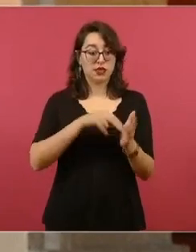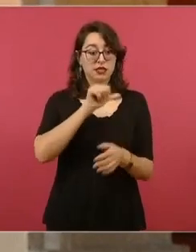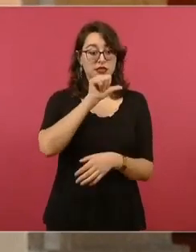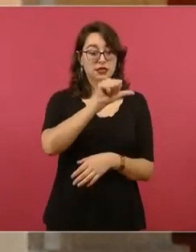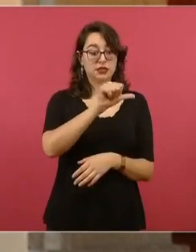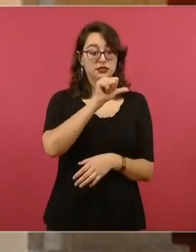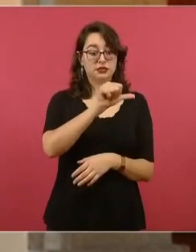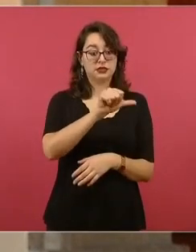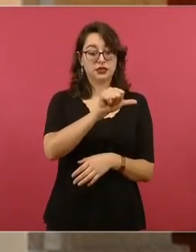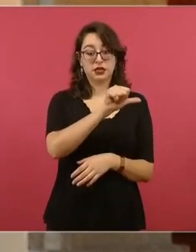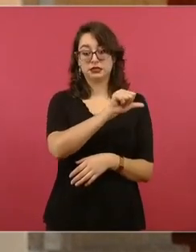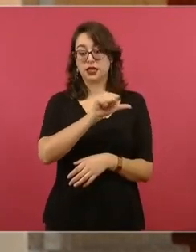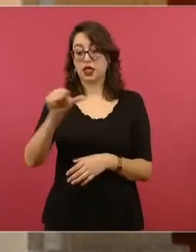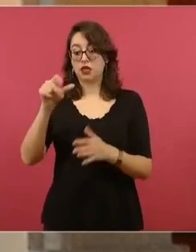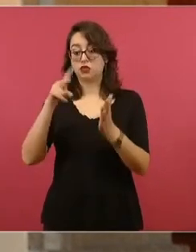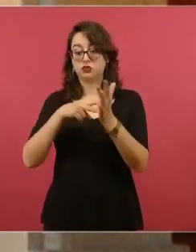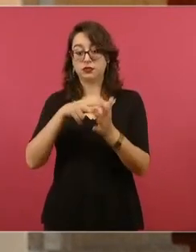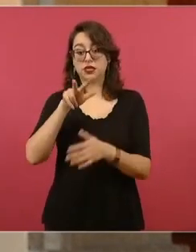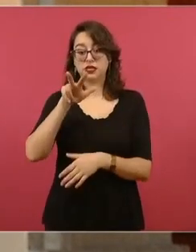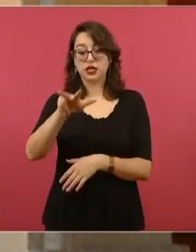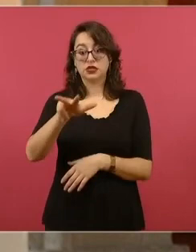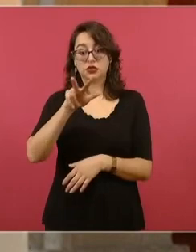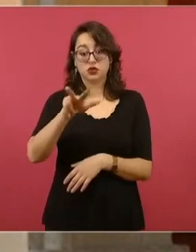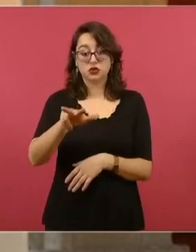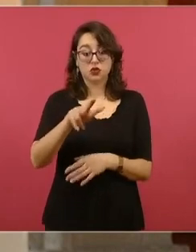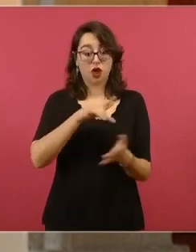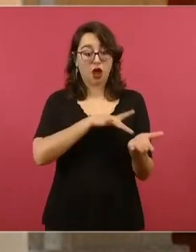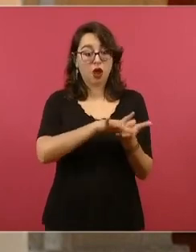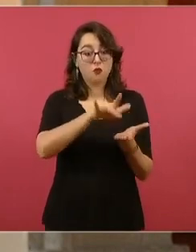en 17%.